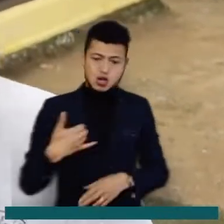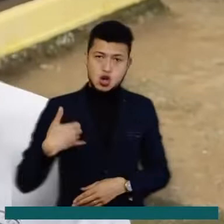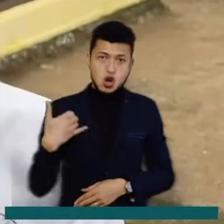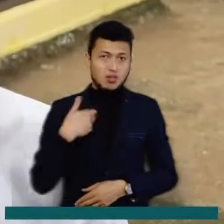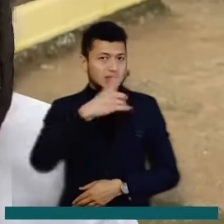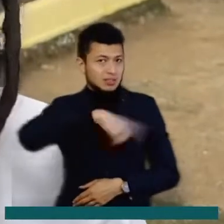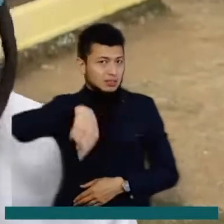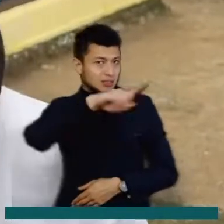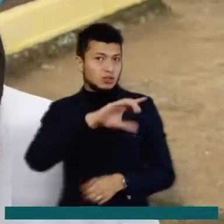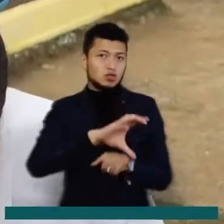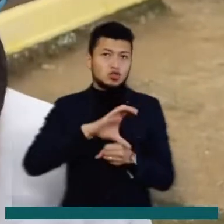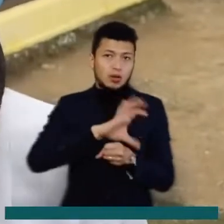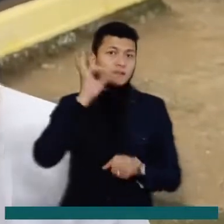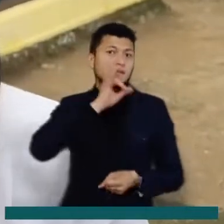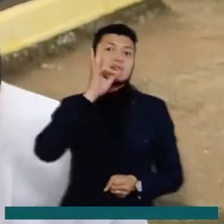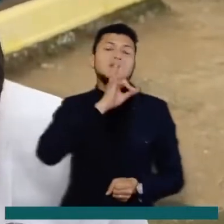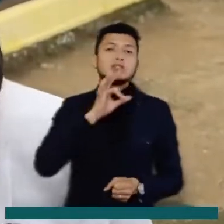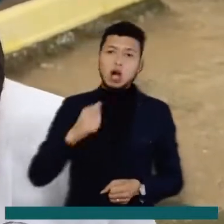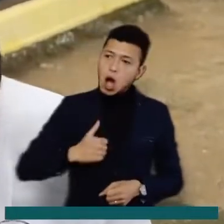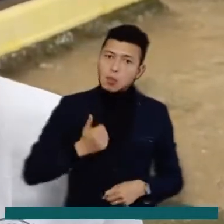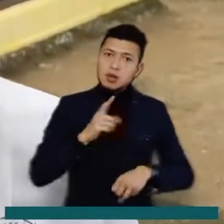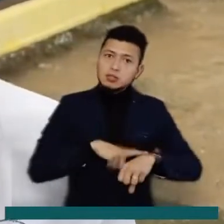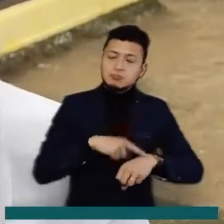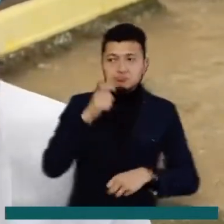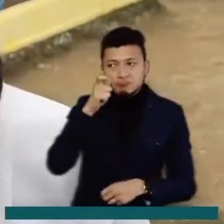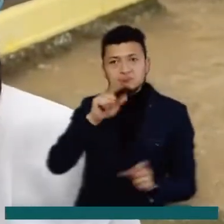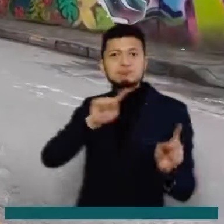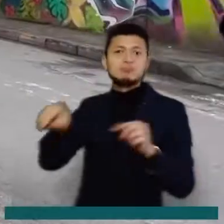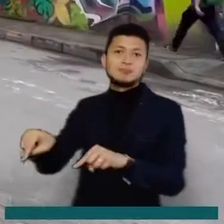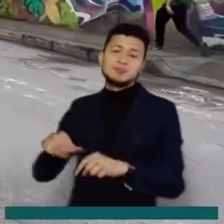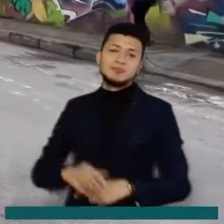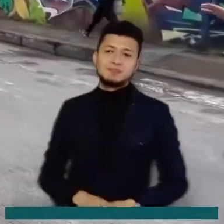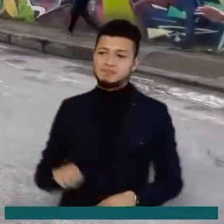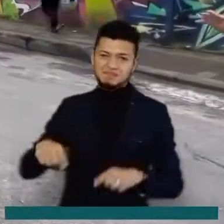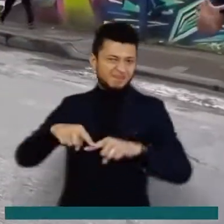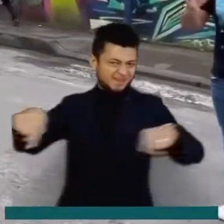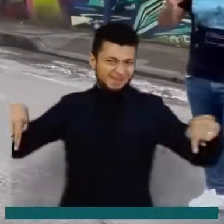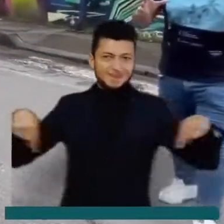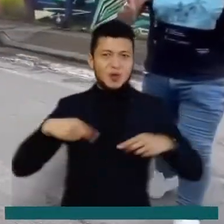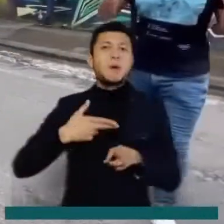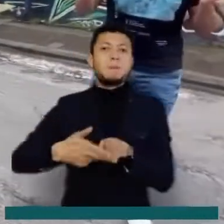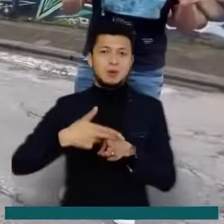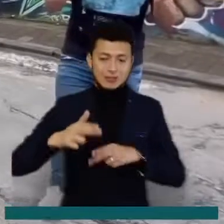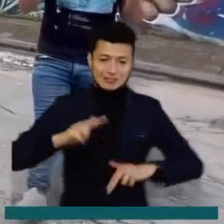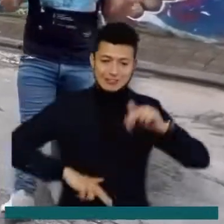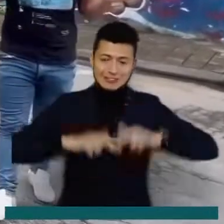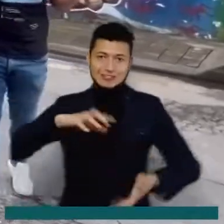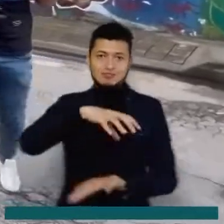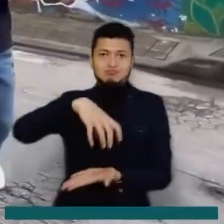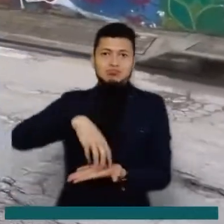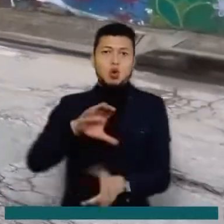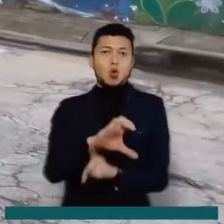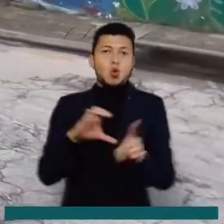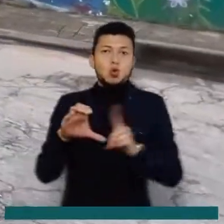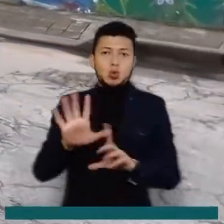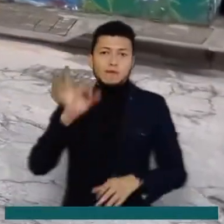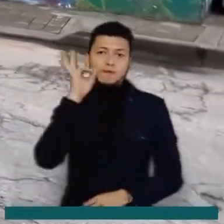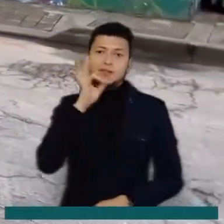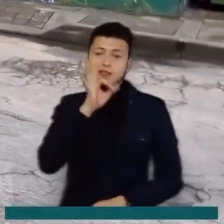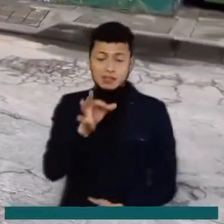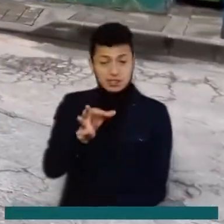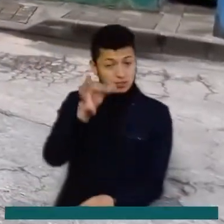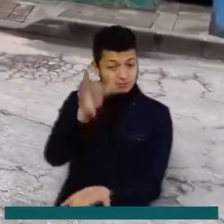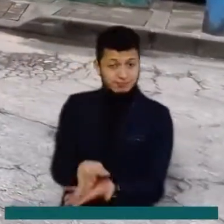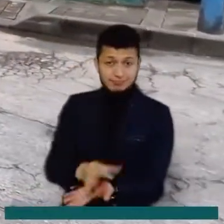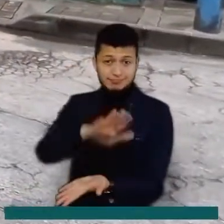artistas jóvenes y pues a todos los artistas de la ciudad de Villavicencio a que estén pendientes. Este lugar será el Centro Cultural de Villavicencio en pleno corazón del